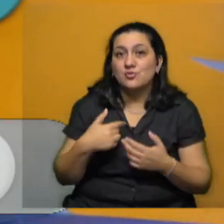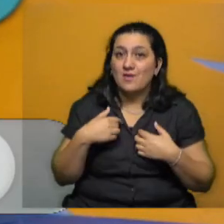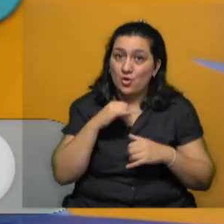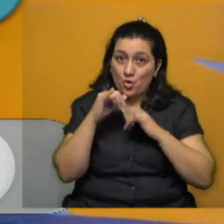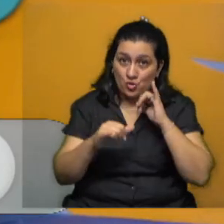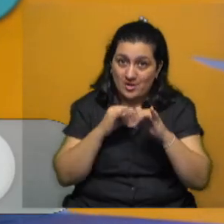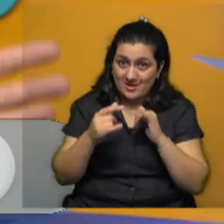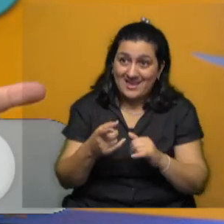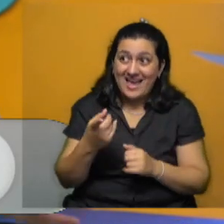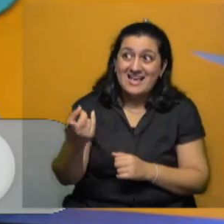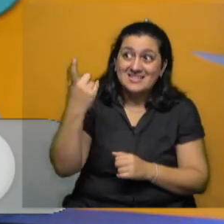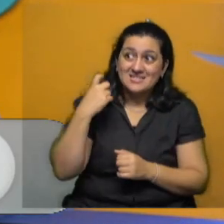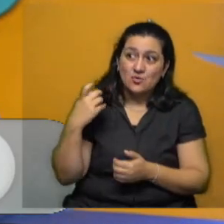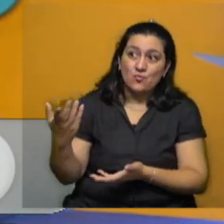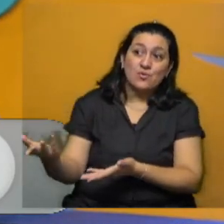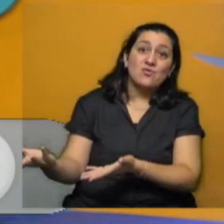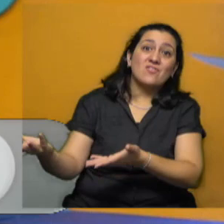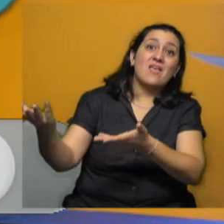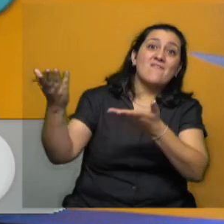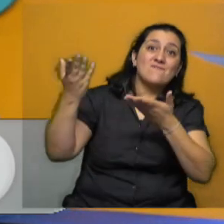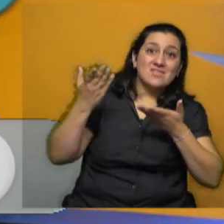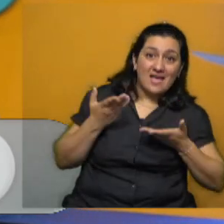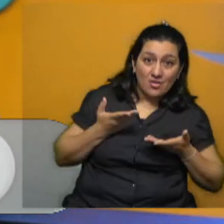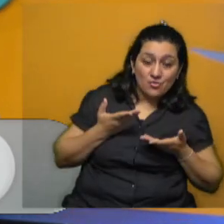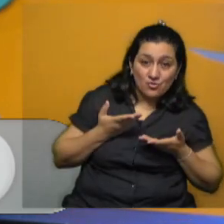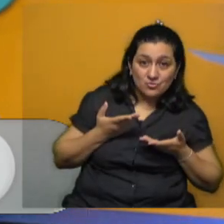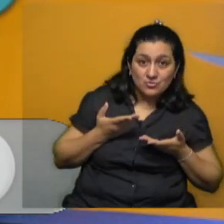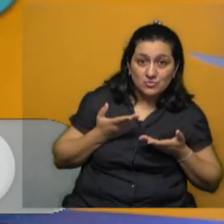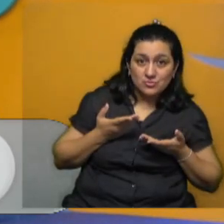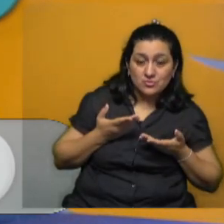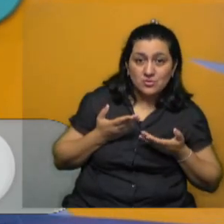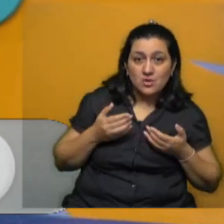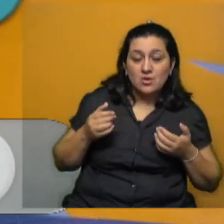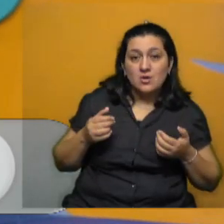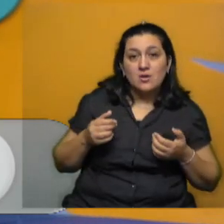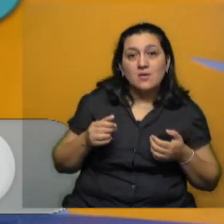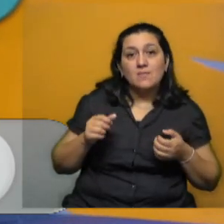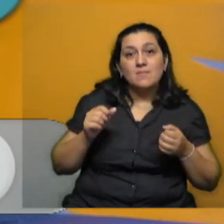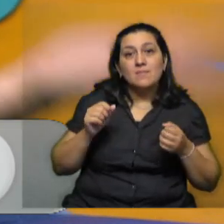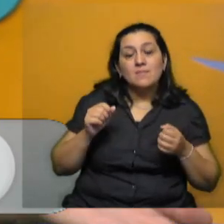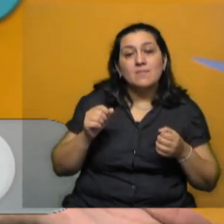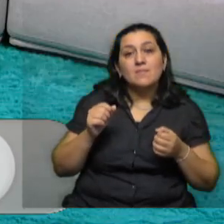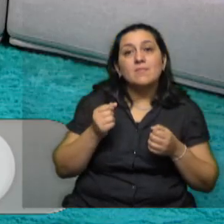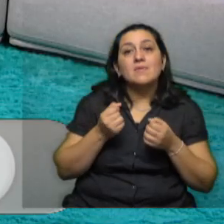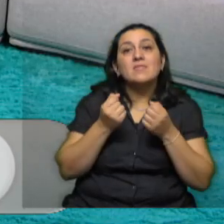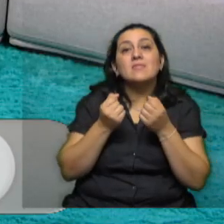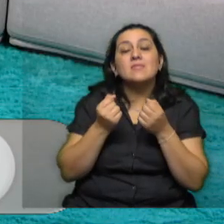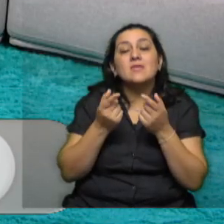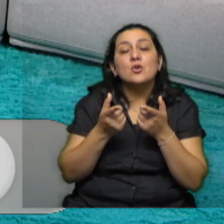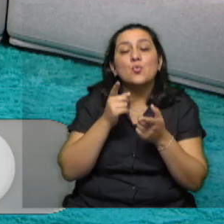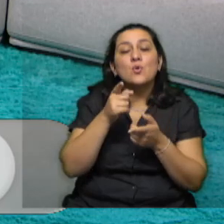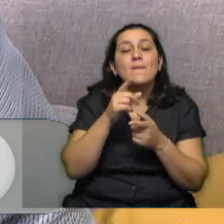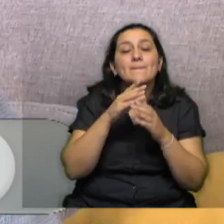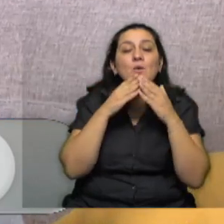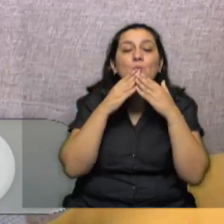tuvimos unos invitados en otra columna que tenemos en el espacio y que lo que hicieron fue dejarme una consulta para vos. ¿What? Aunque usted no lo